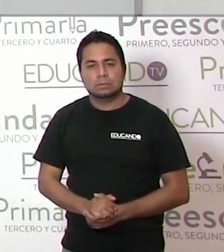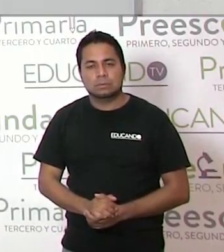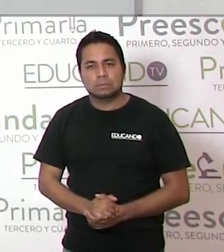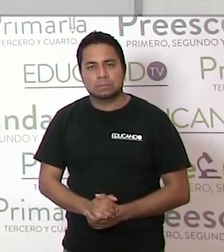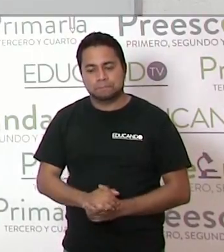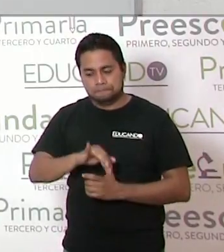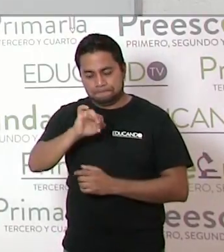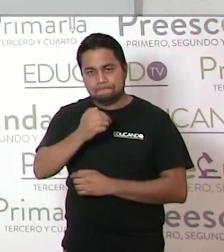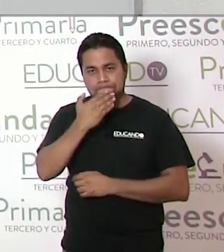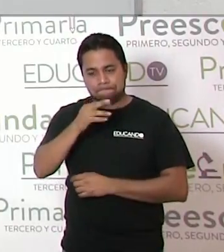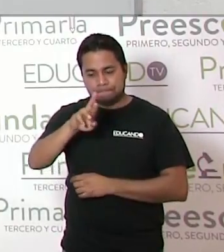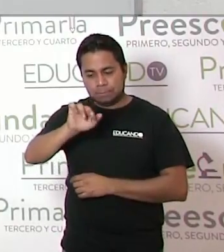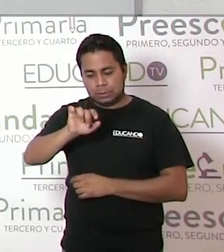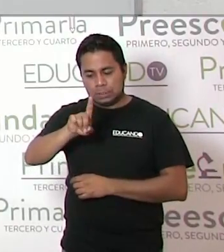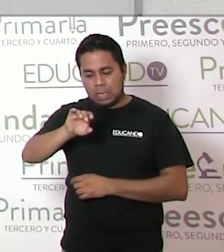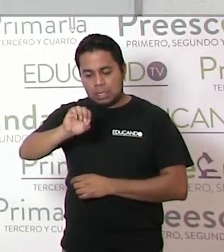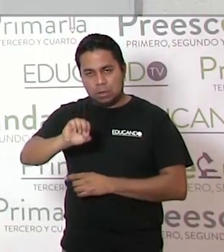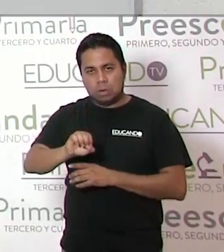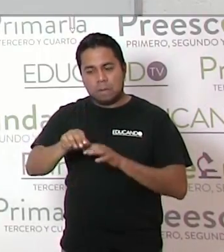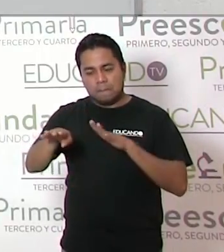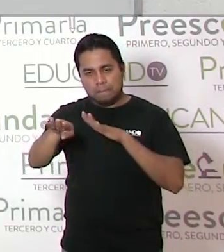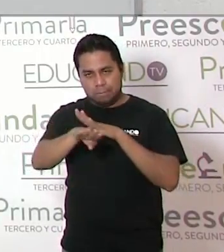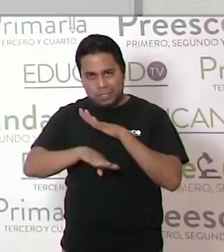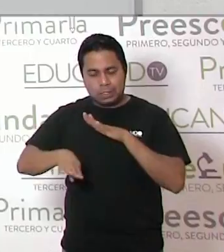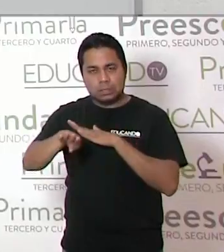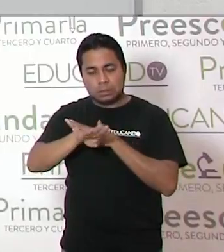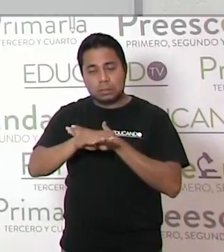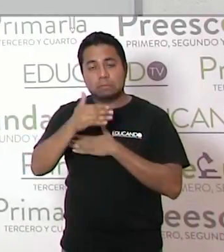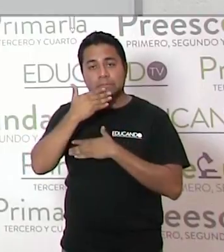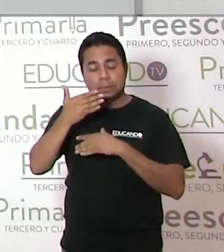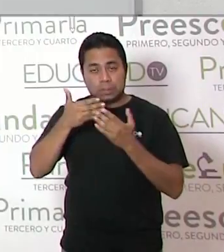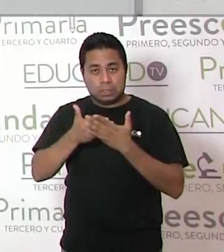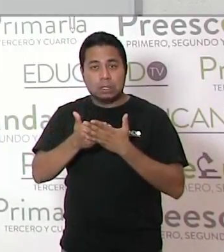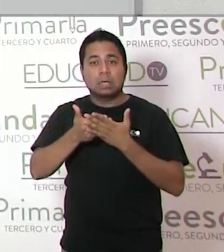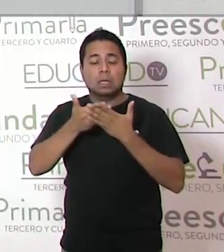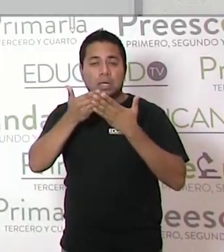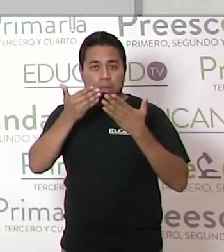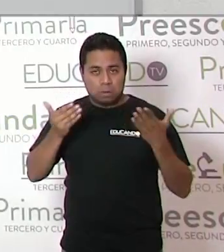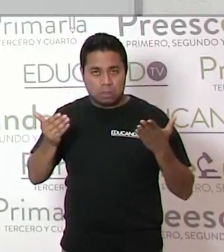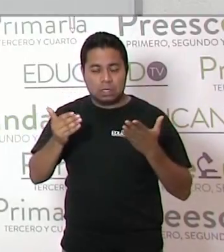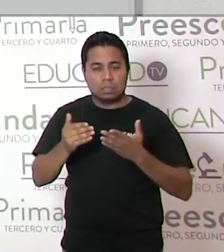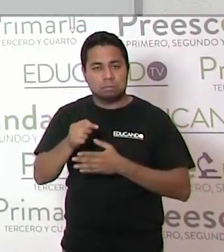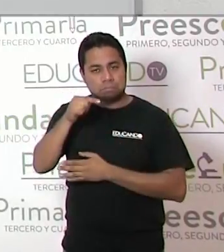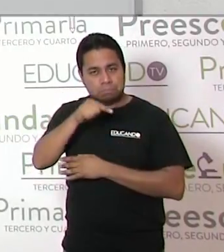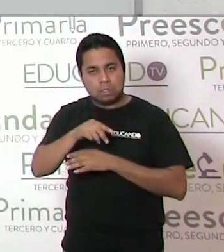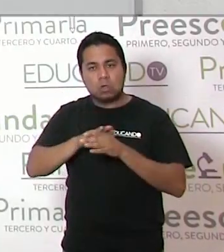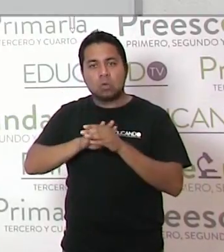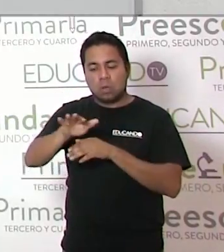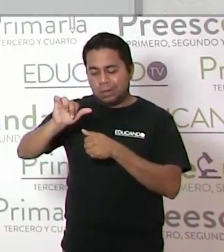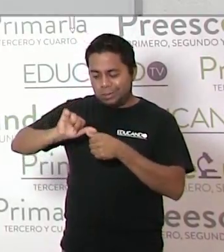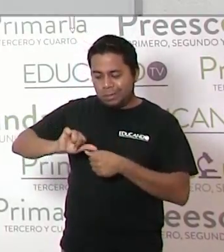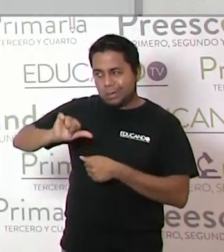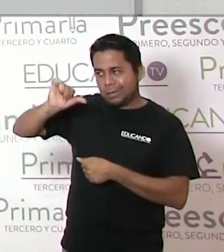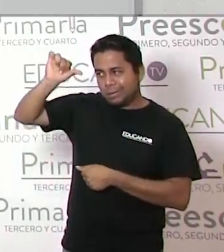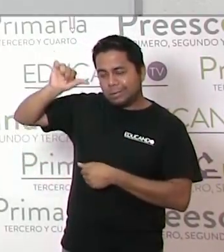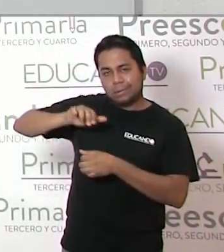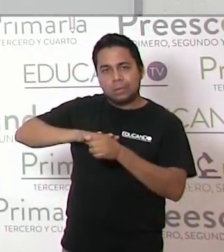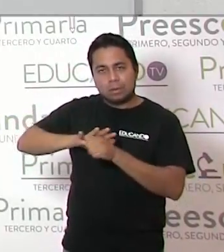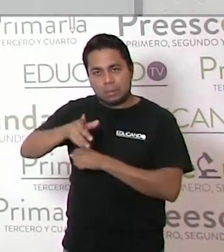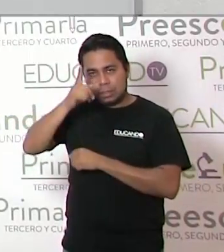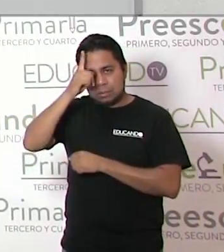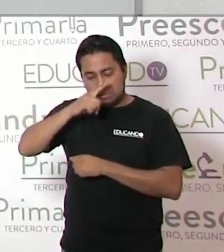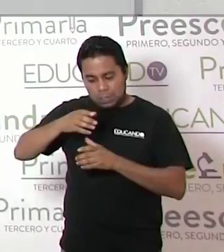¿Sí? Radio de la base. Ahora, la altura de